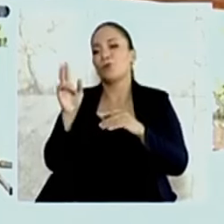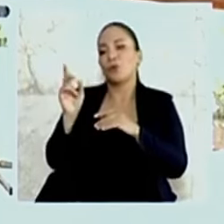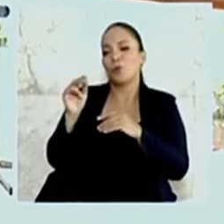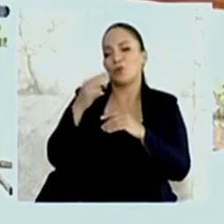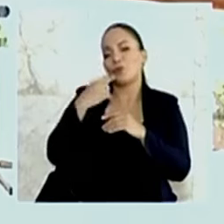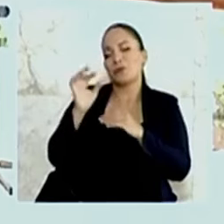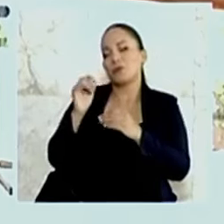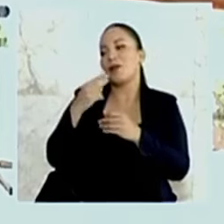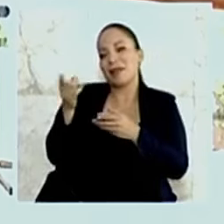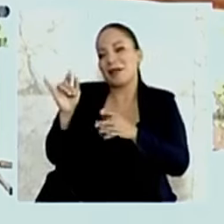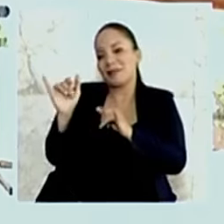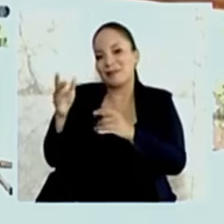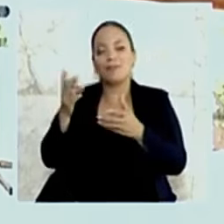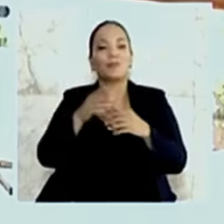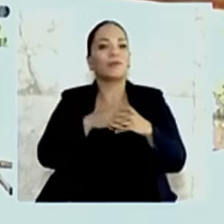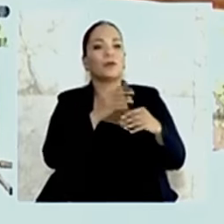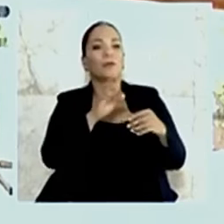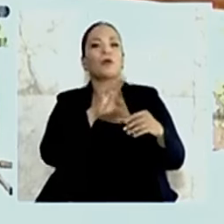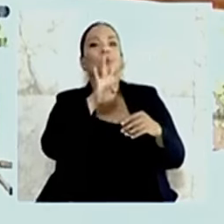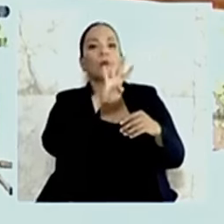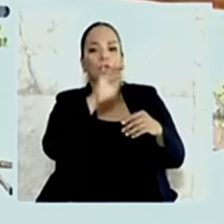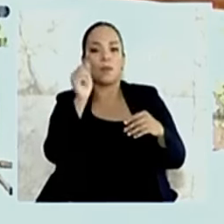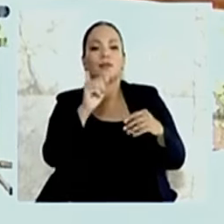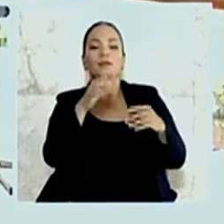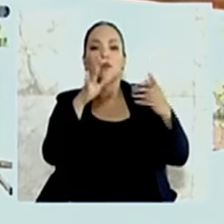diría que vamos progresando demasiado bien.